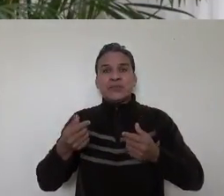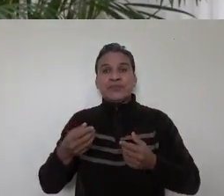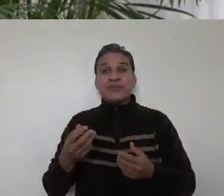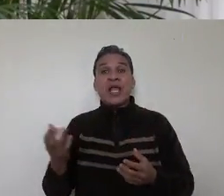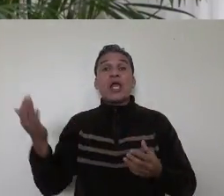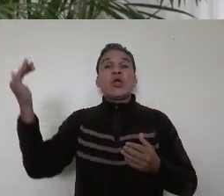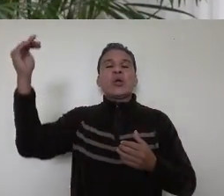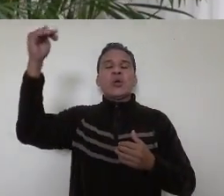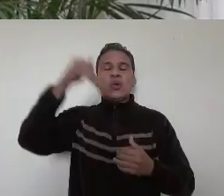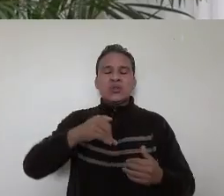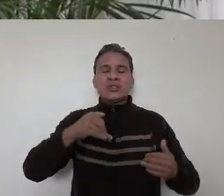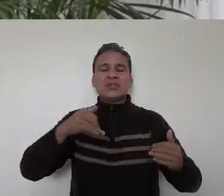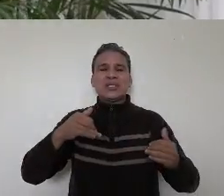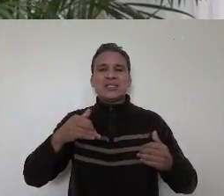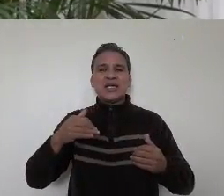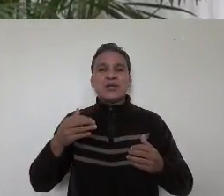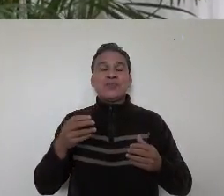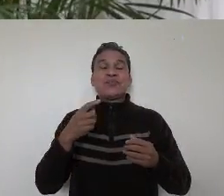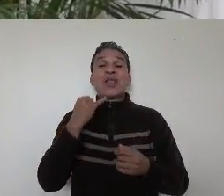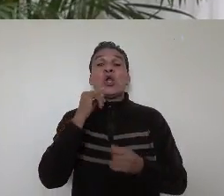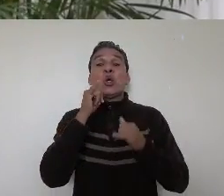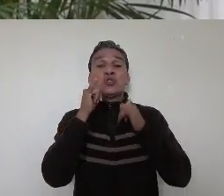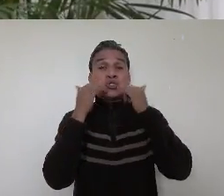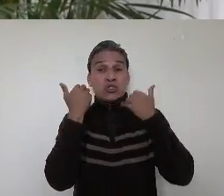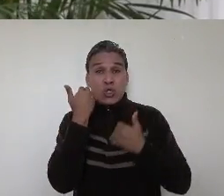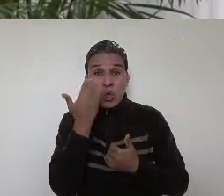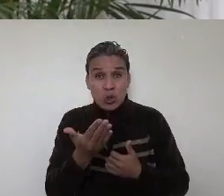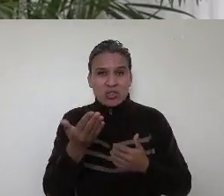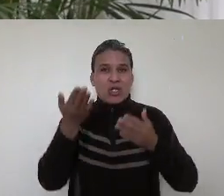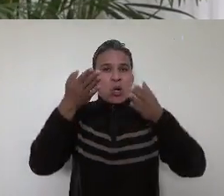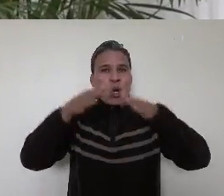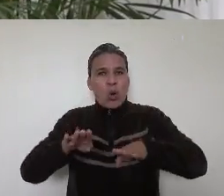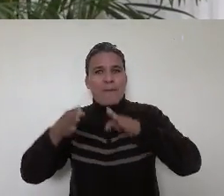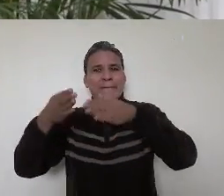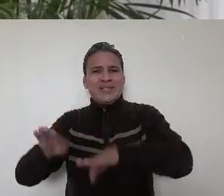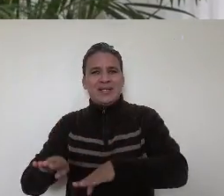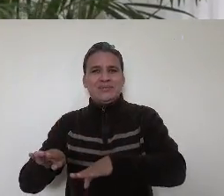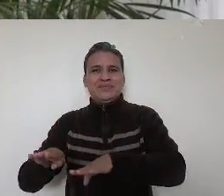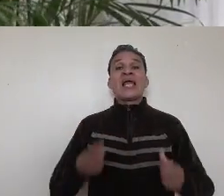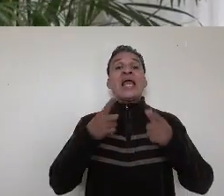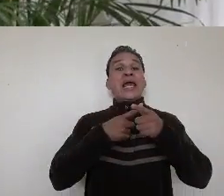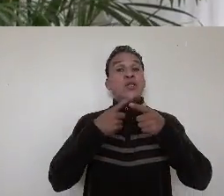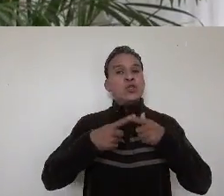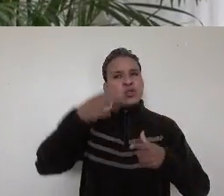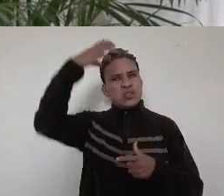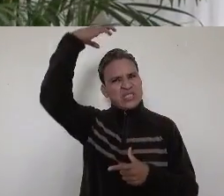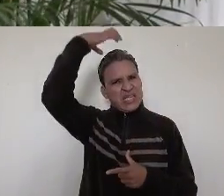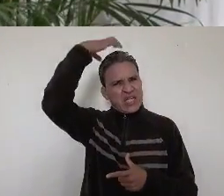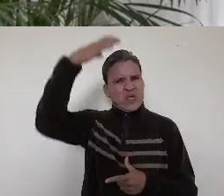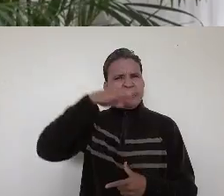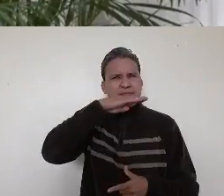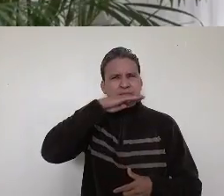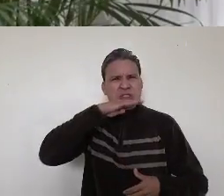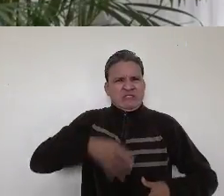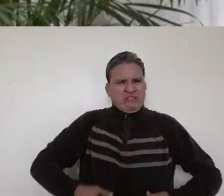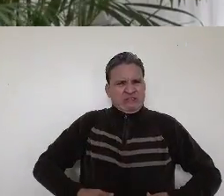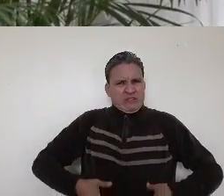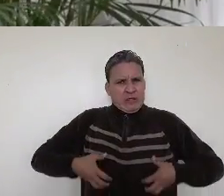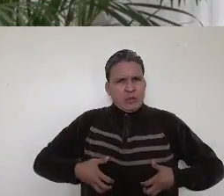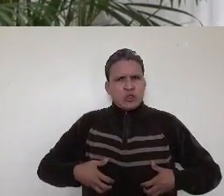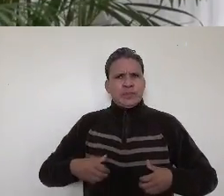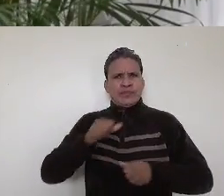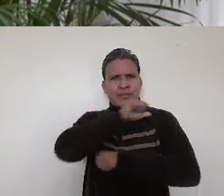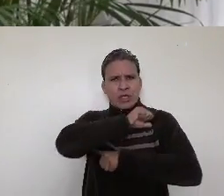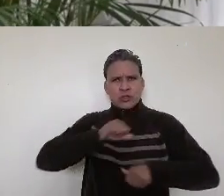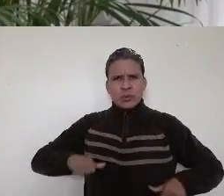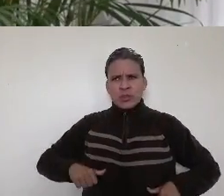echaron encima a los criados, los insultaron y los mataron. Entonces el rey se llenó de cólera y mandó sus